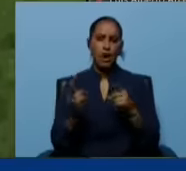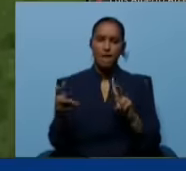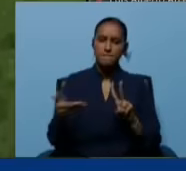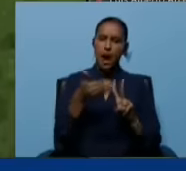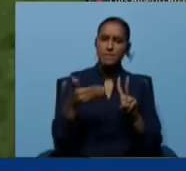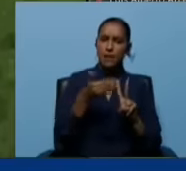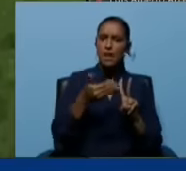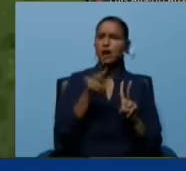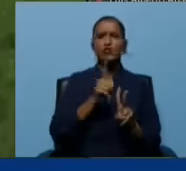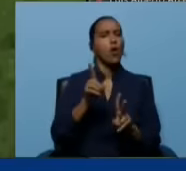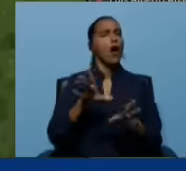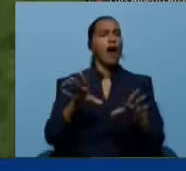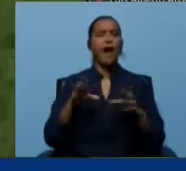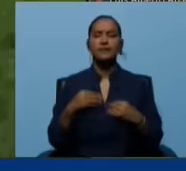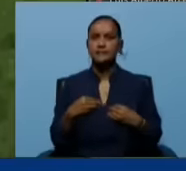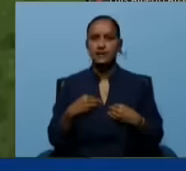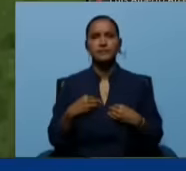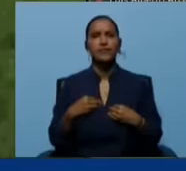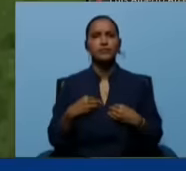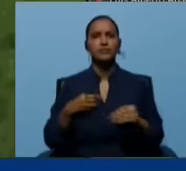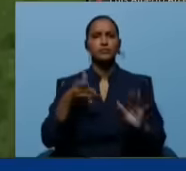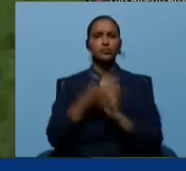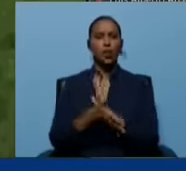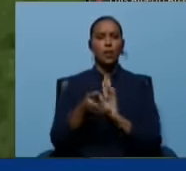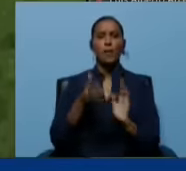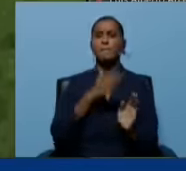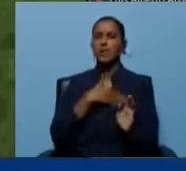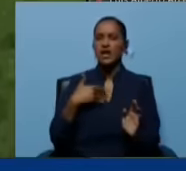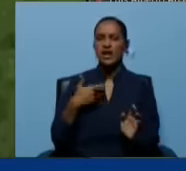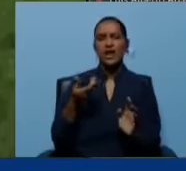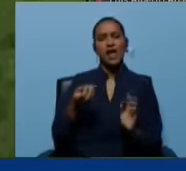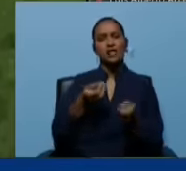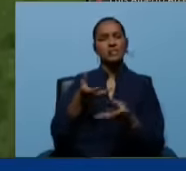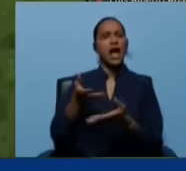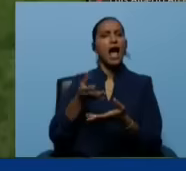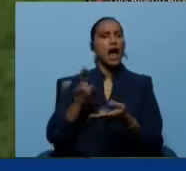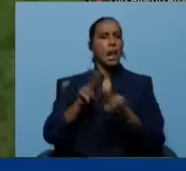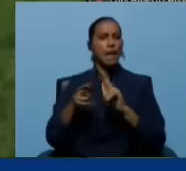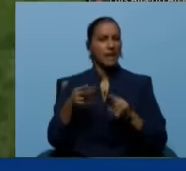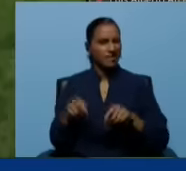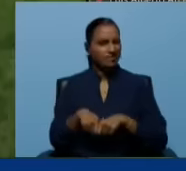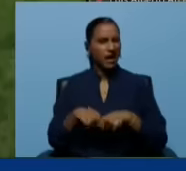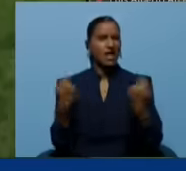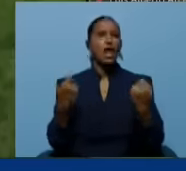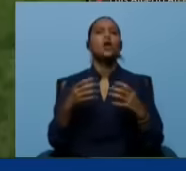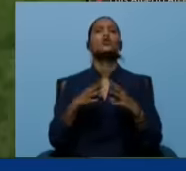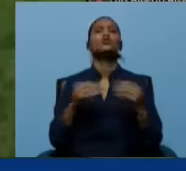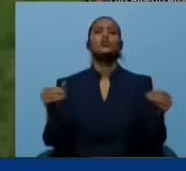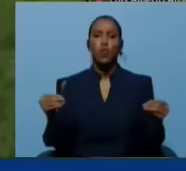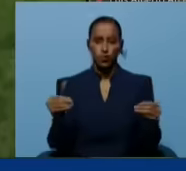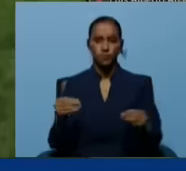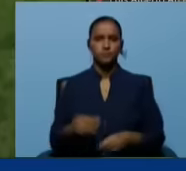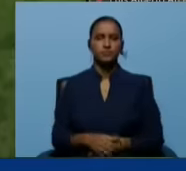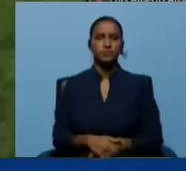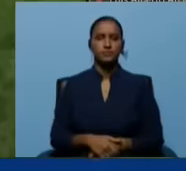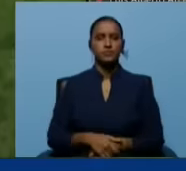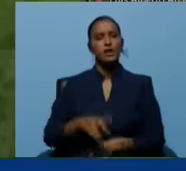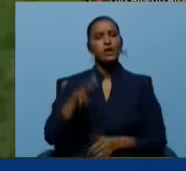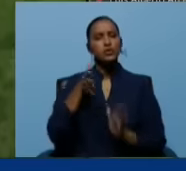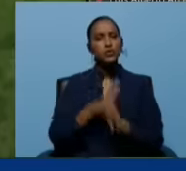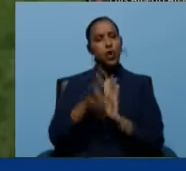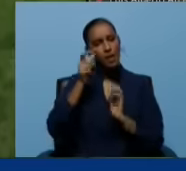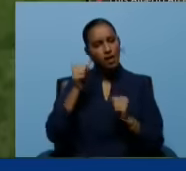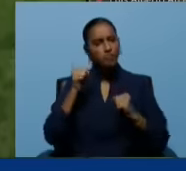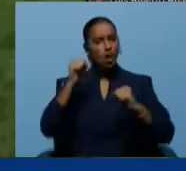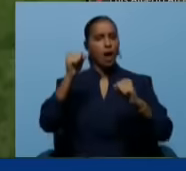y de enturbiar la paz que demanda y precisa su noble y bravo pueblo para enfrentar